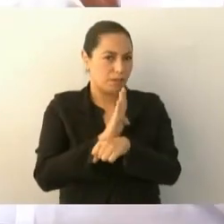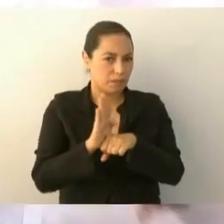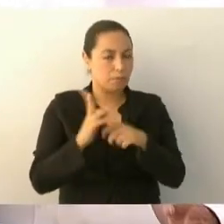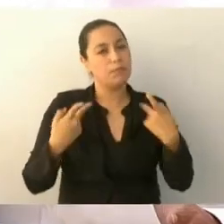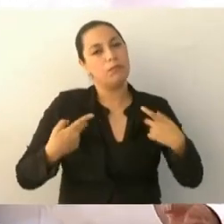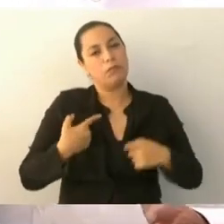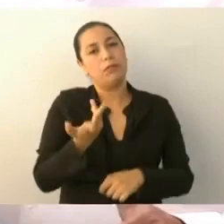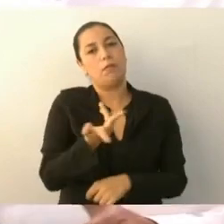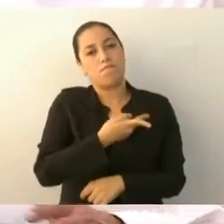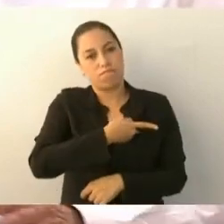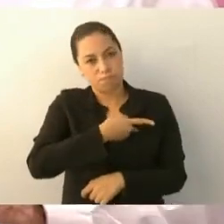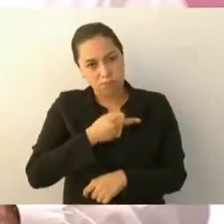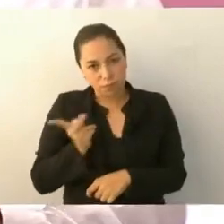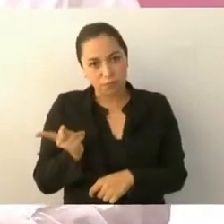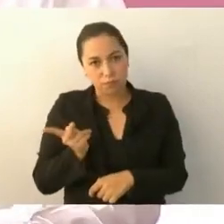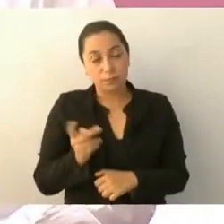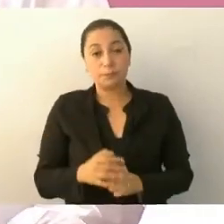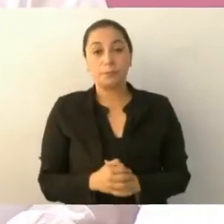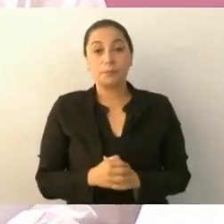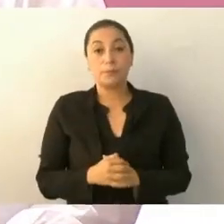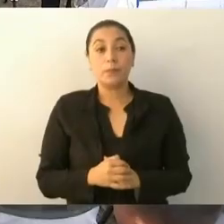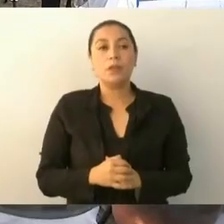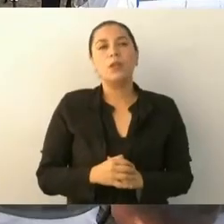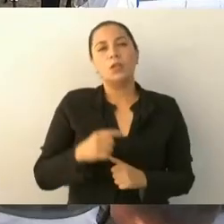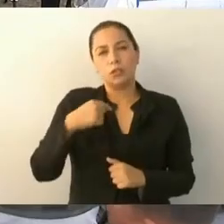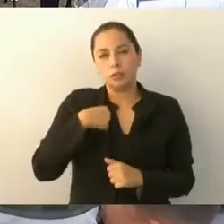Luego les decía yo,